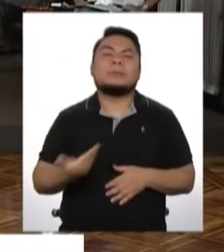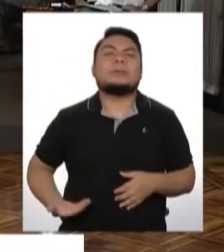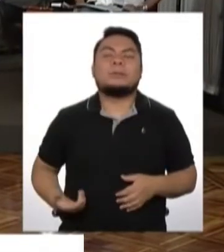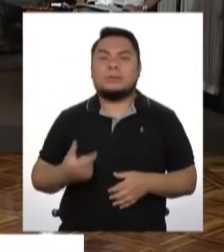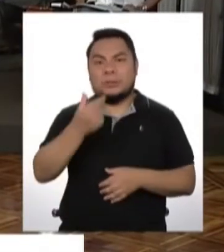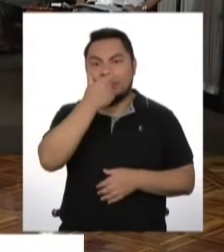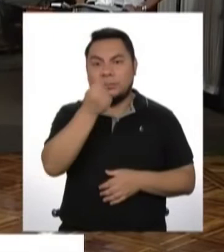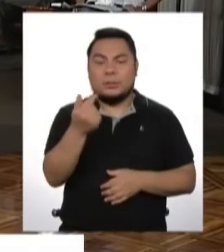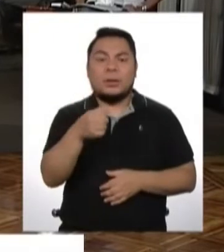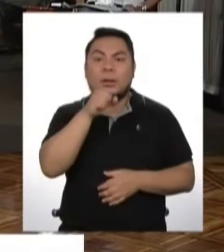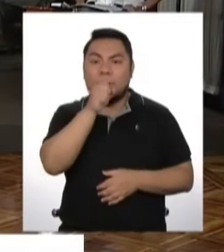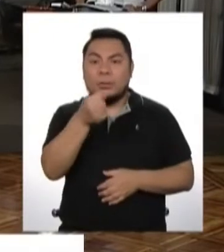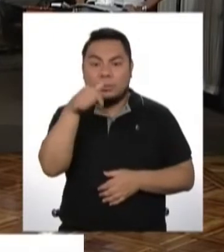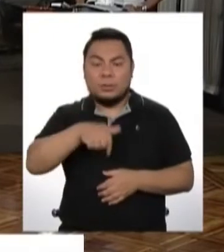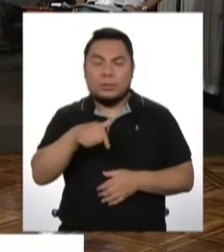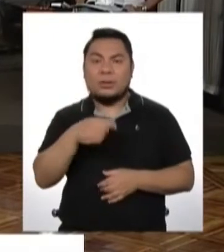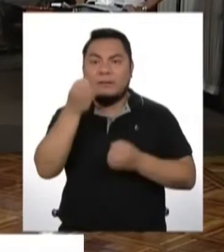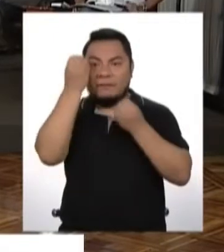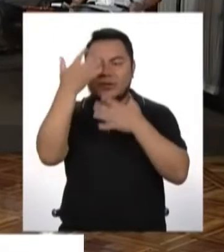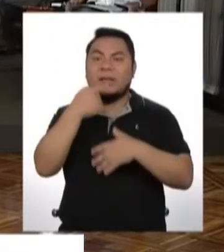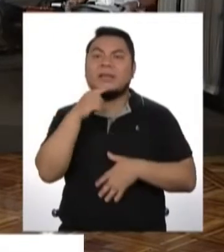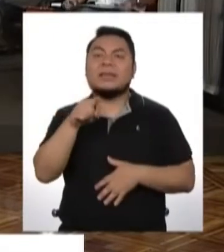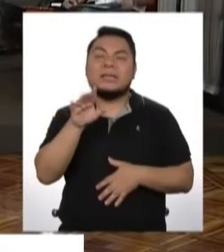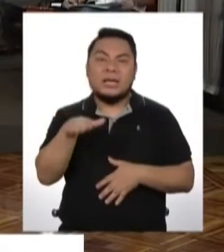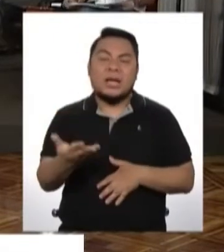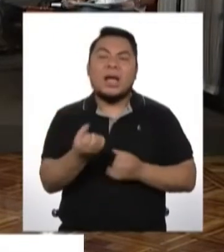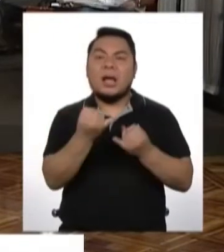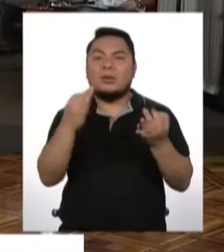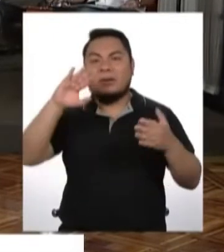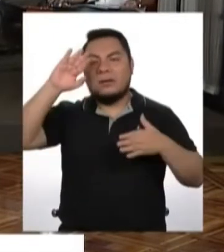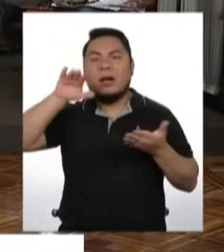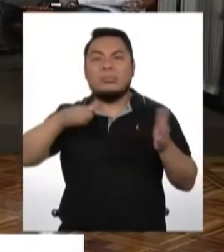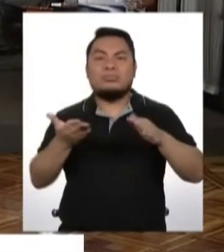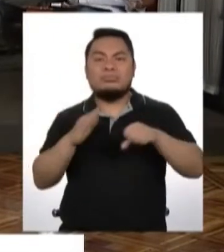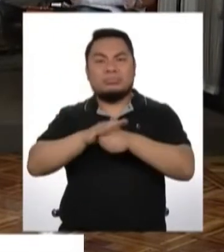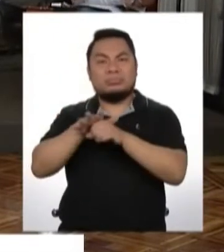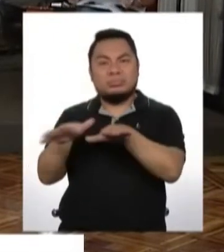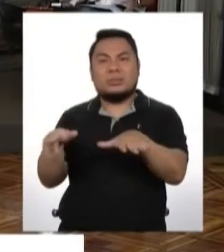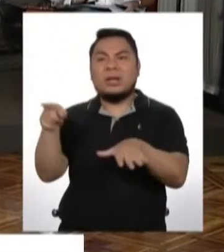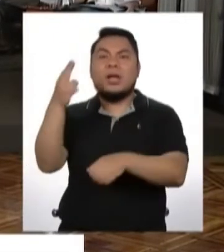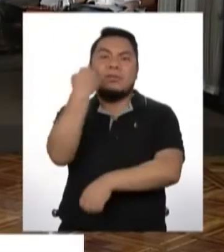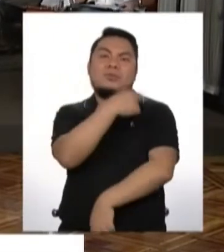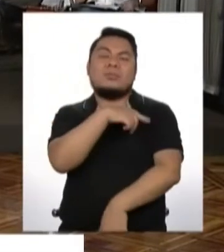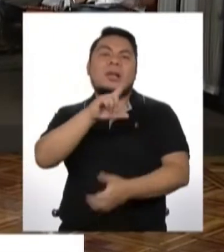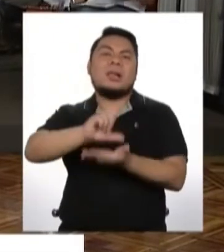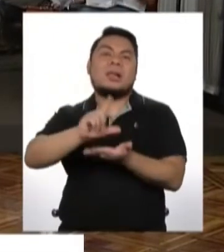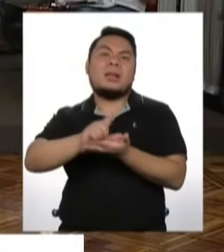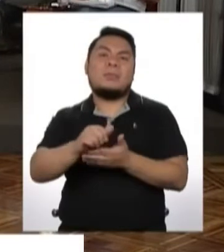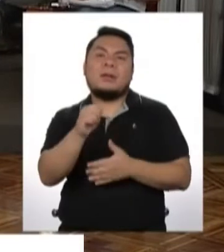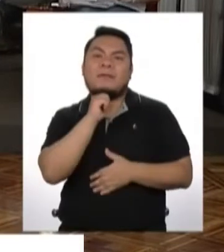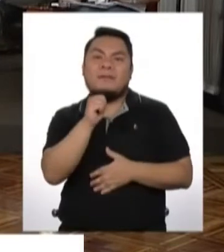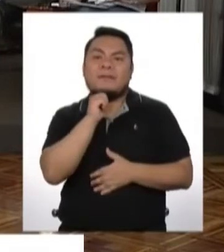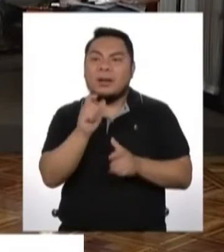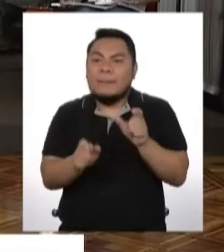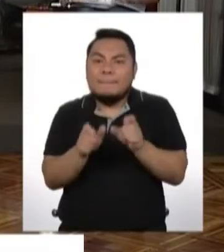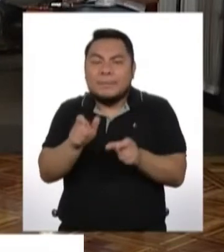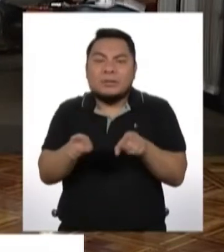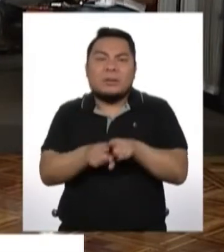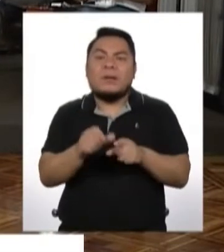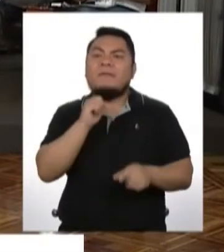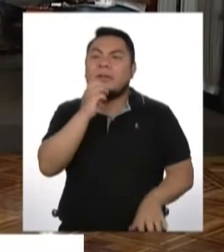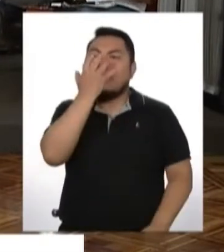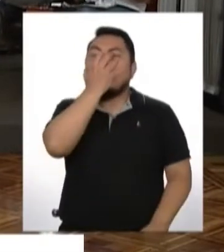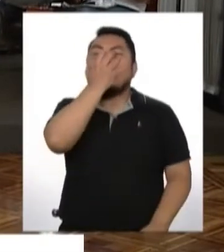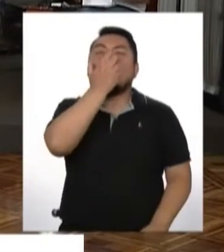Vizcarra, la prensa local informa que han fallecido algunos contagiados del coronavirus en un hospital de Lima por la falta de personal y